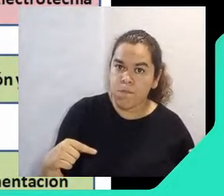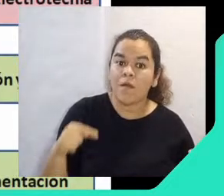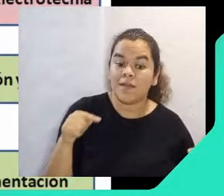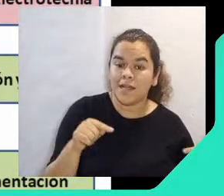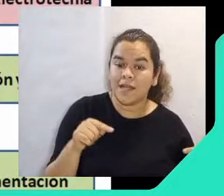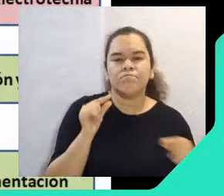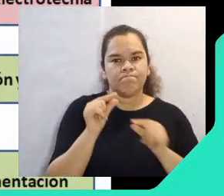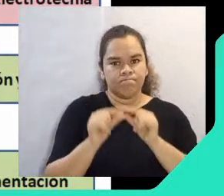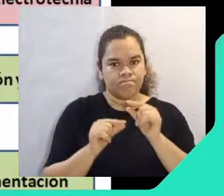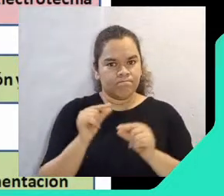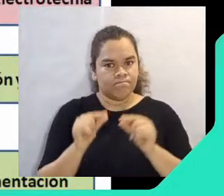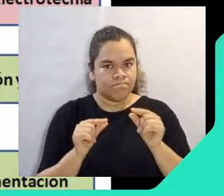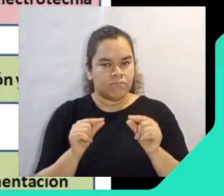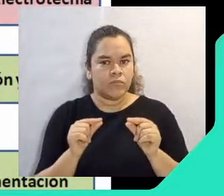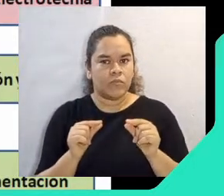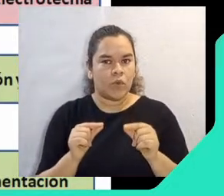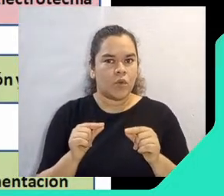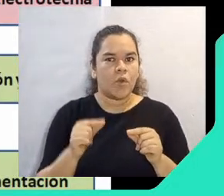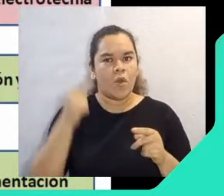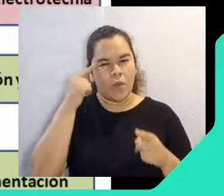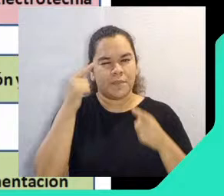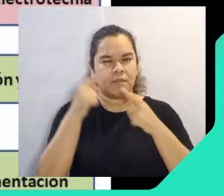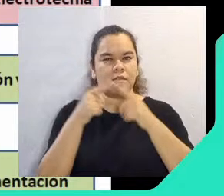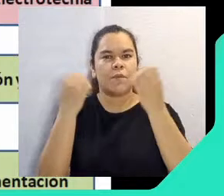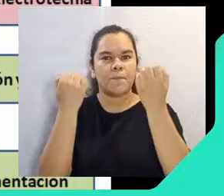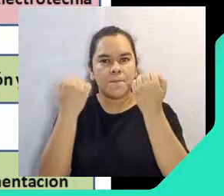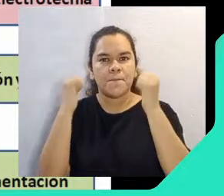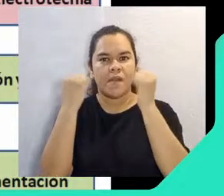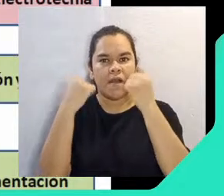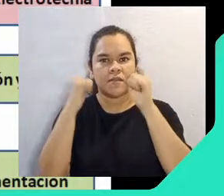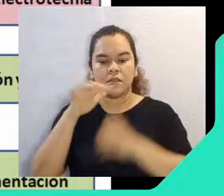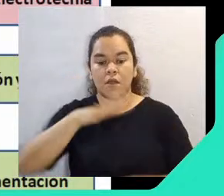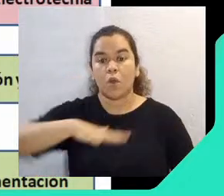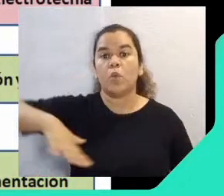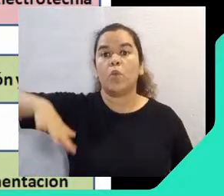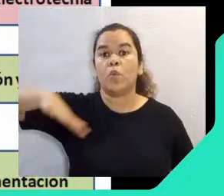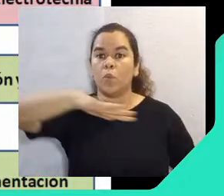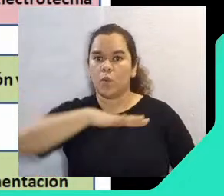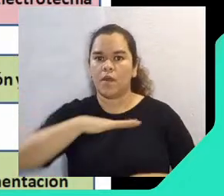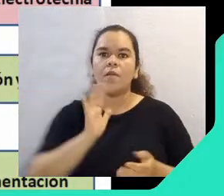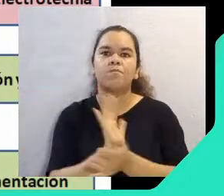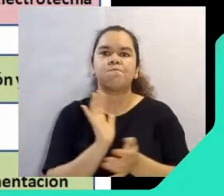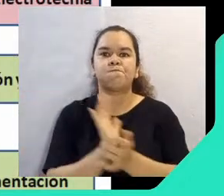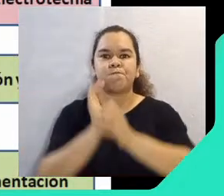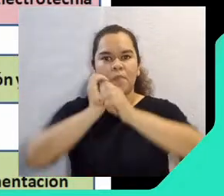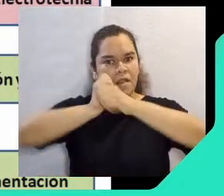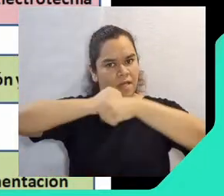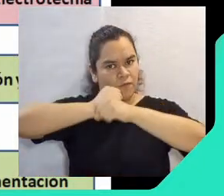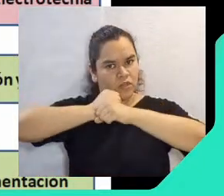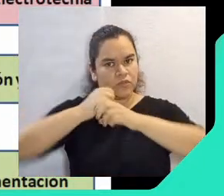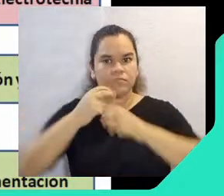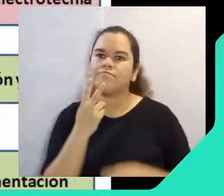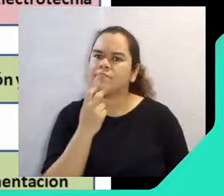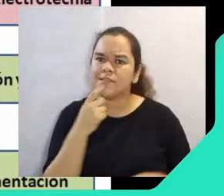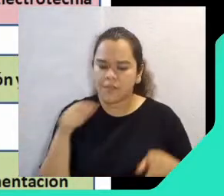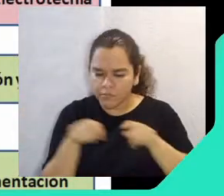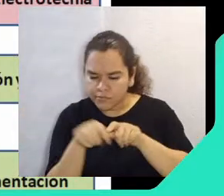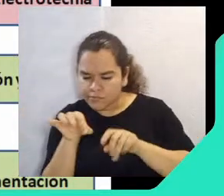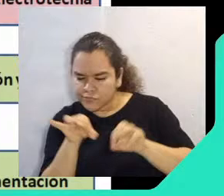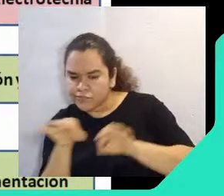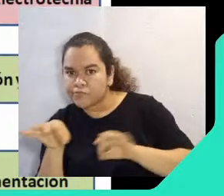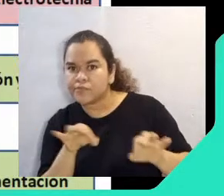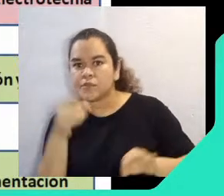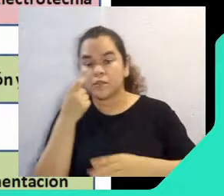entonces con todo lo que tenga que ver con las prácticas de laboratorio, bien electrónicas. Y por último, el